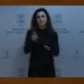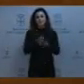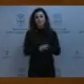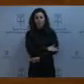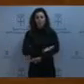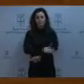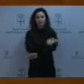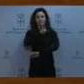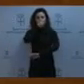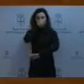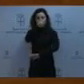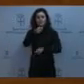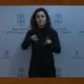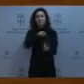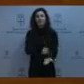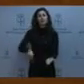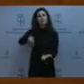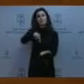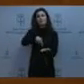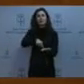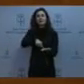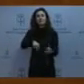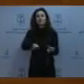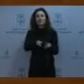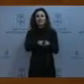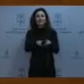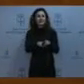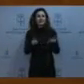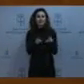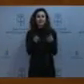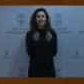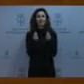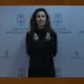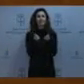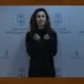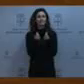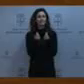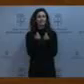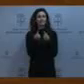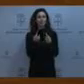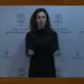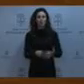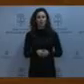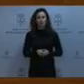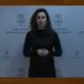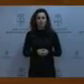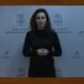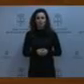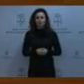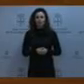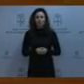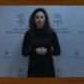gobierno socialista los impuestos son como gominolas para los niños. Les encantan, les